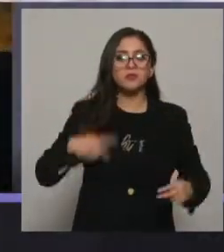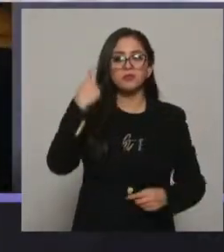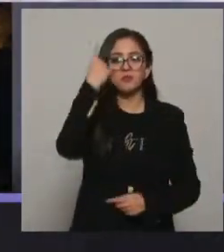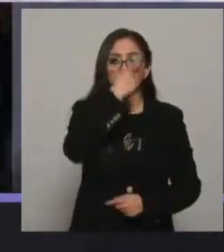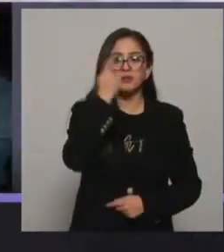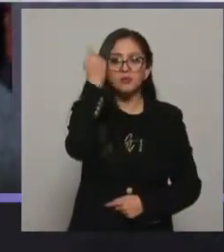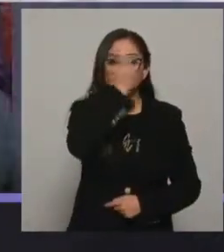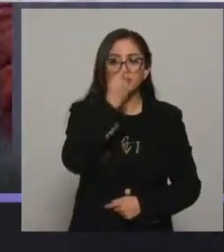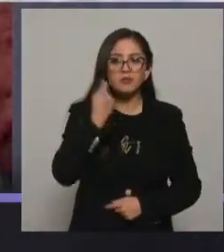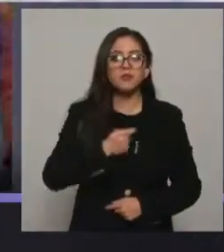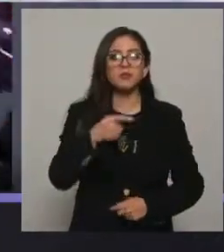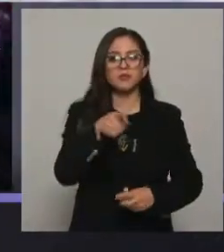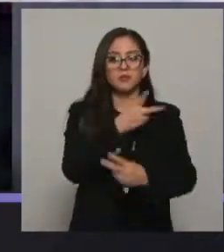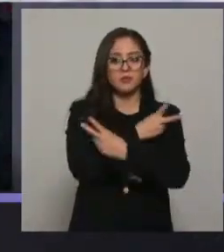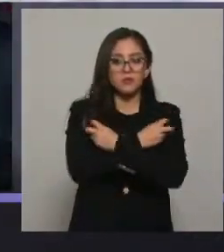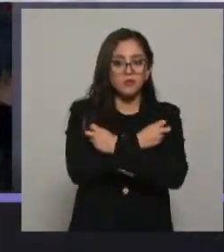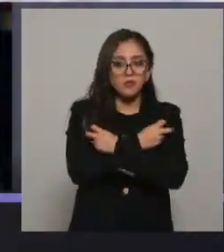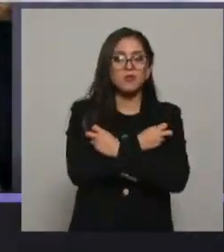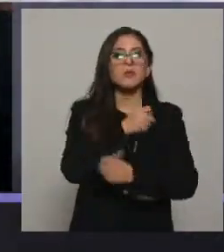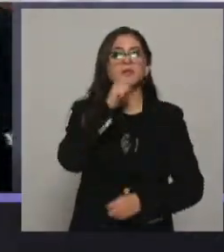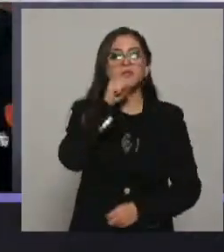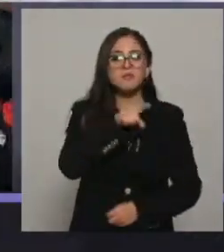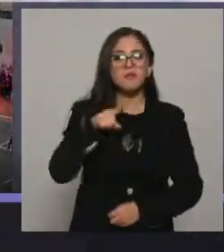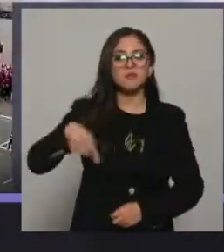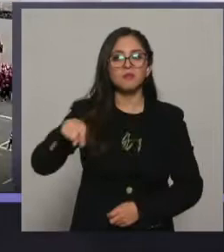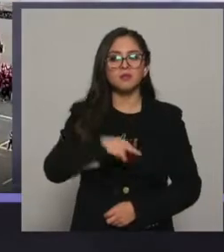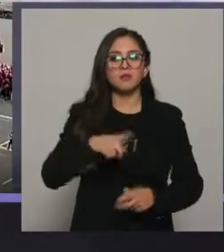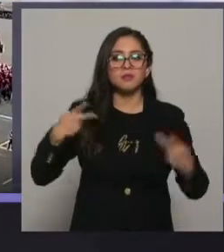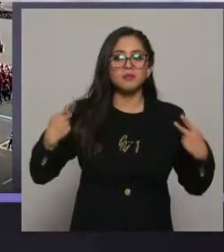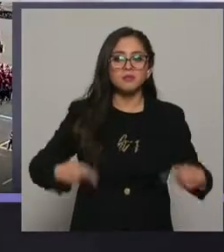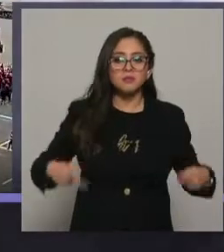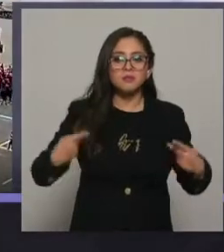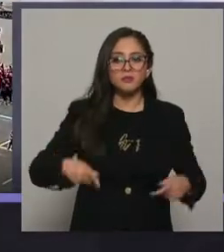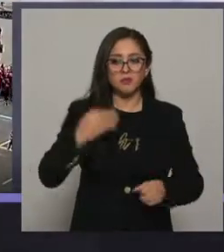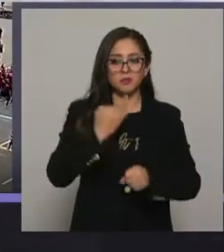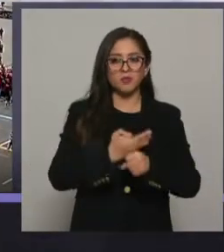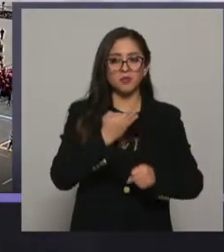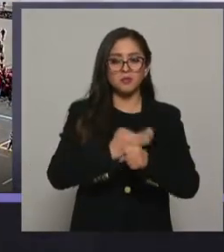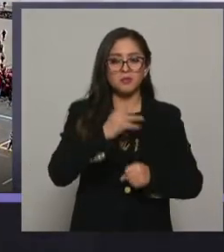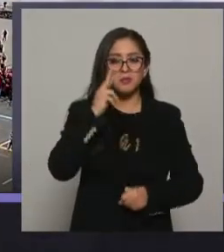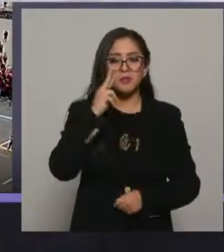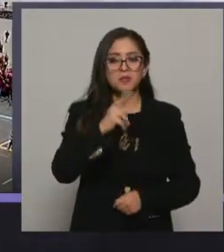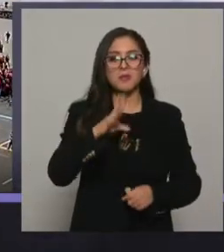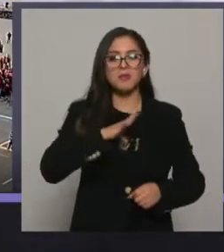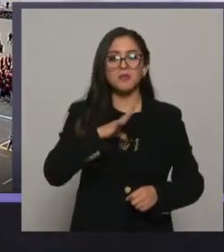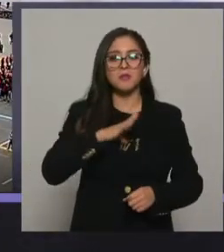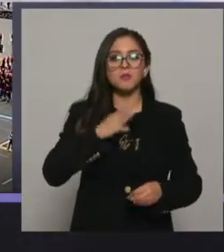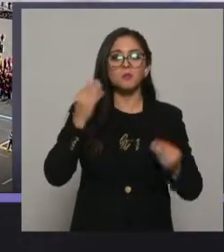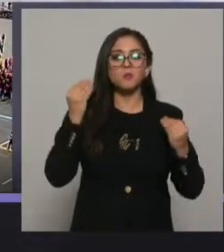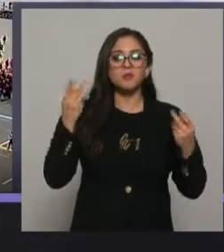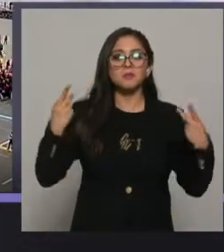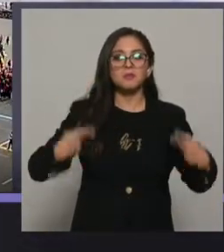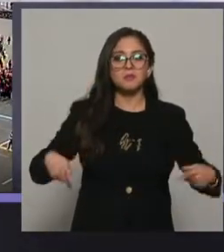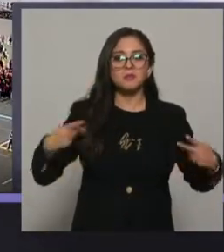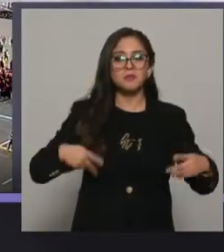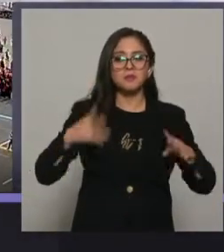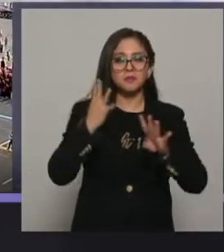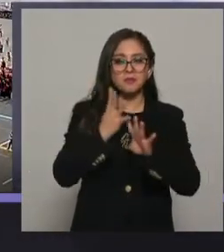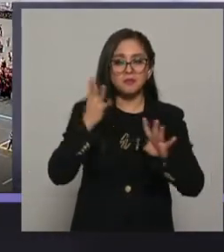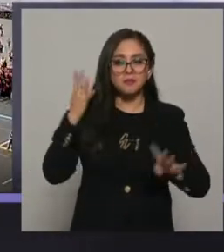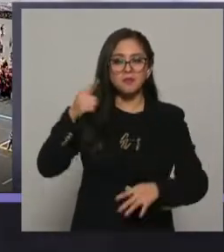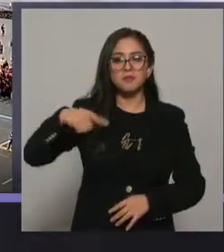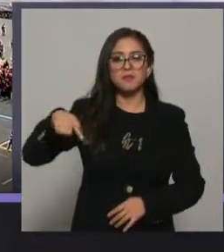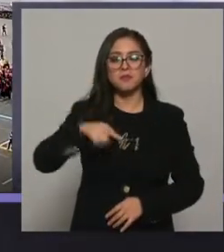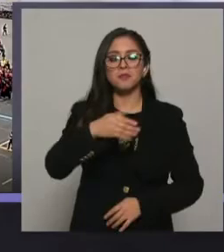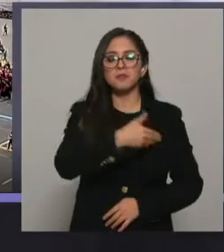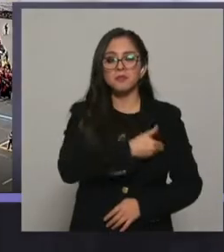como catrinas. También hay muchísimos que llegan, como usted ve, ahí hay una fila impresionante y el